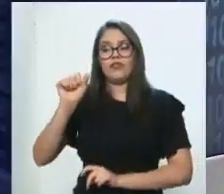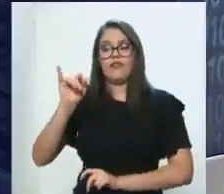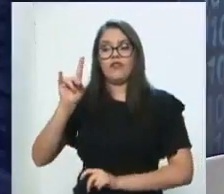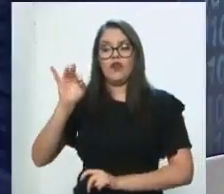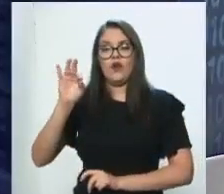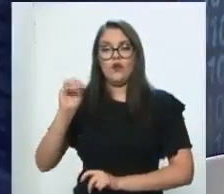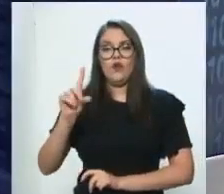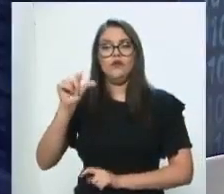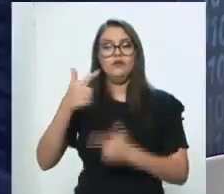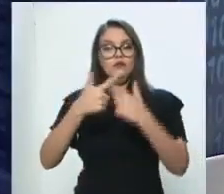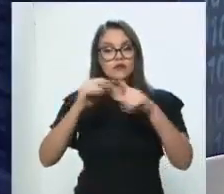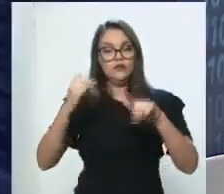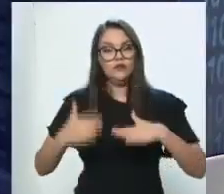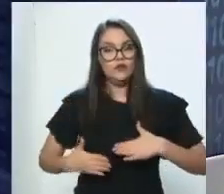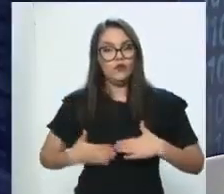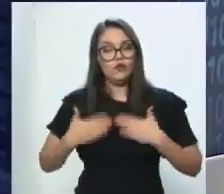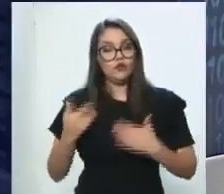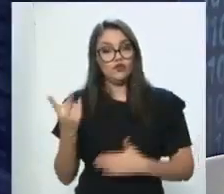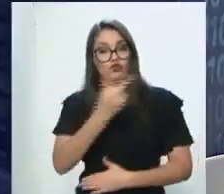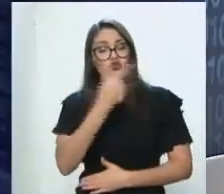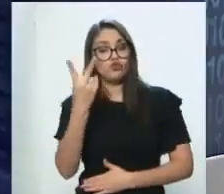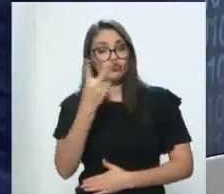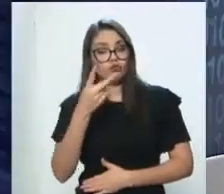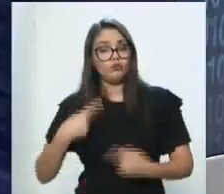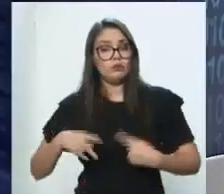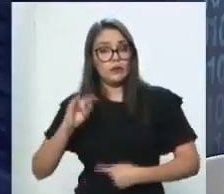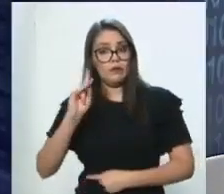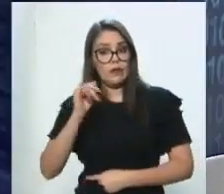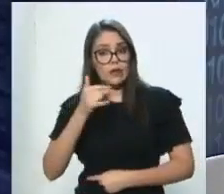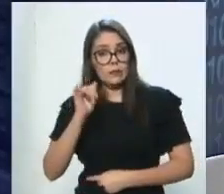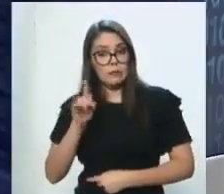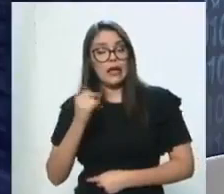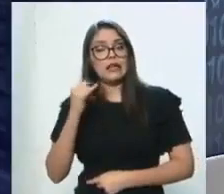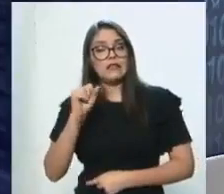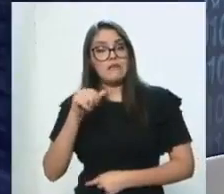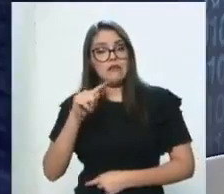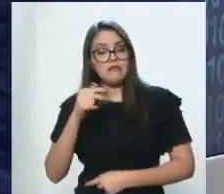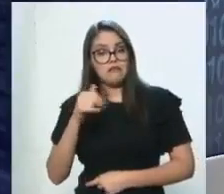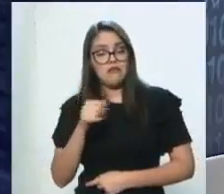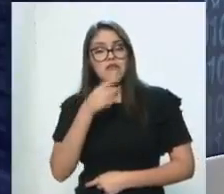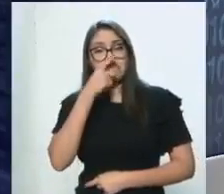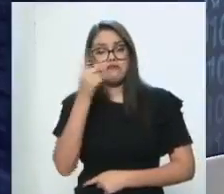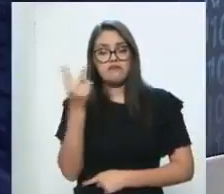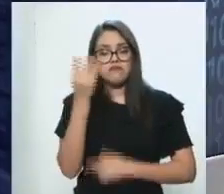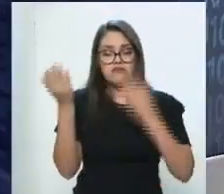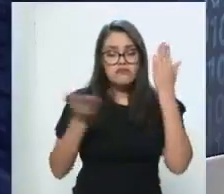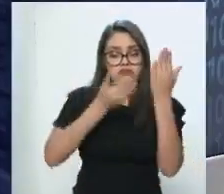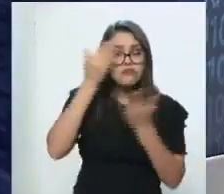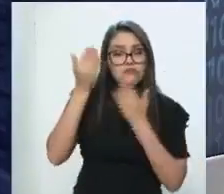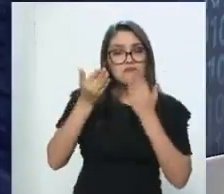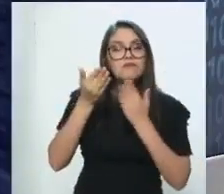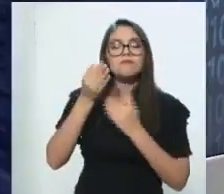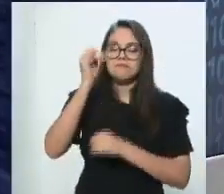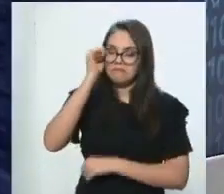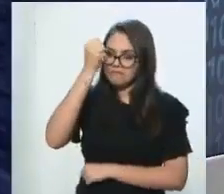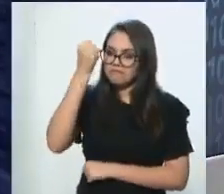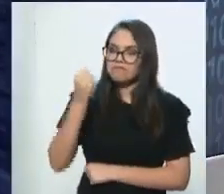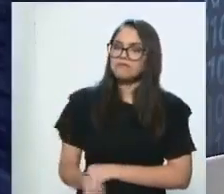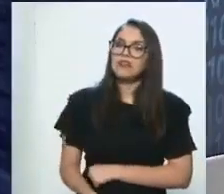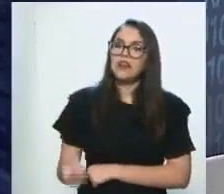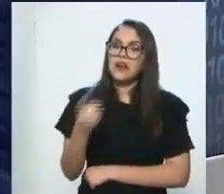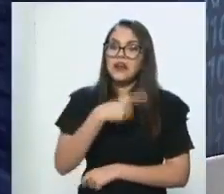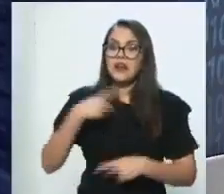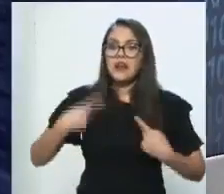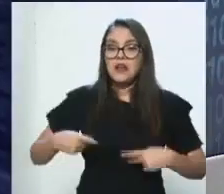inventario global de la manipulación organizada de las redes sociales, confirma que la manipulación de la opinión pública utilizando